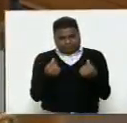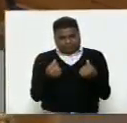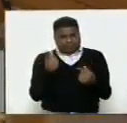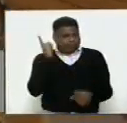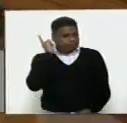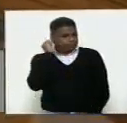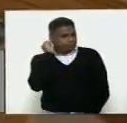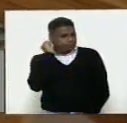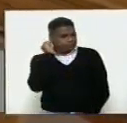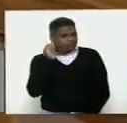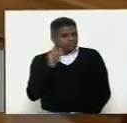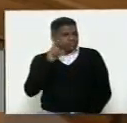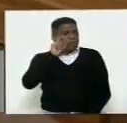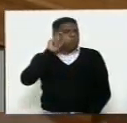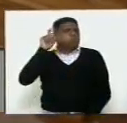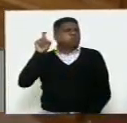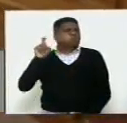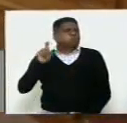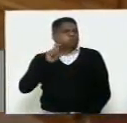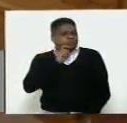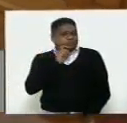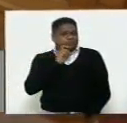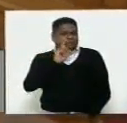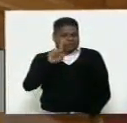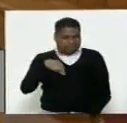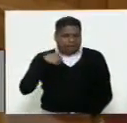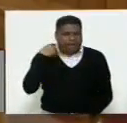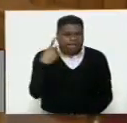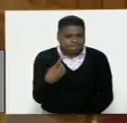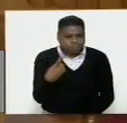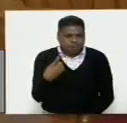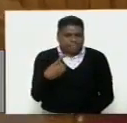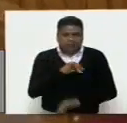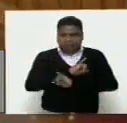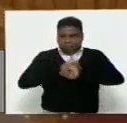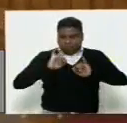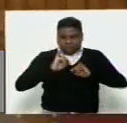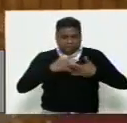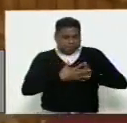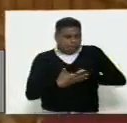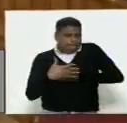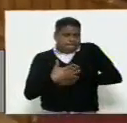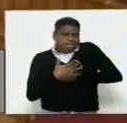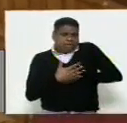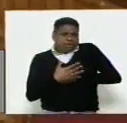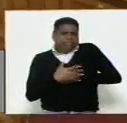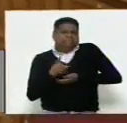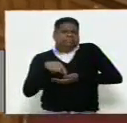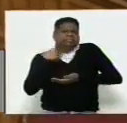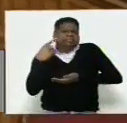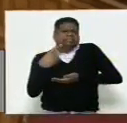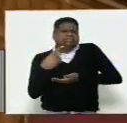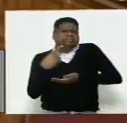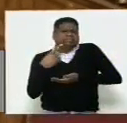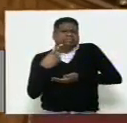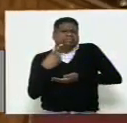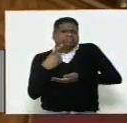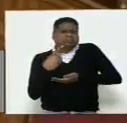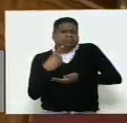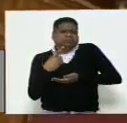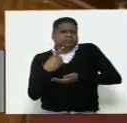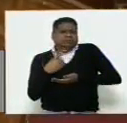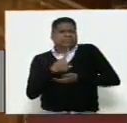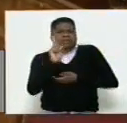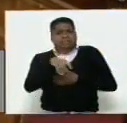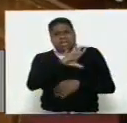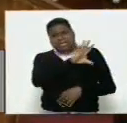mujeres durante la gestación y el posparto, para garantizar que las 500.000 mujeres gestantes, pero además las